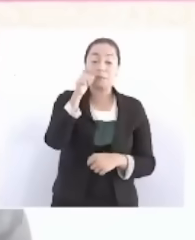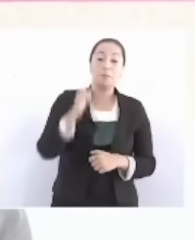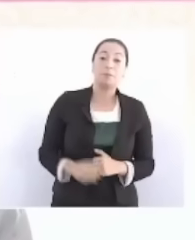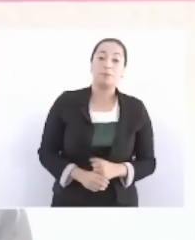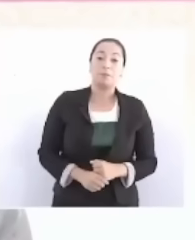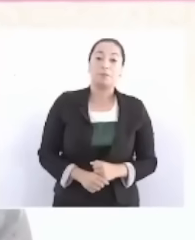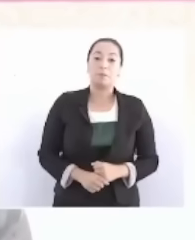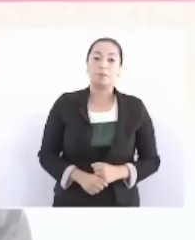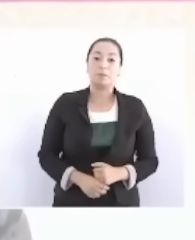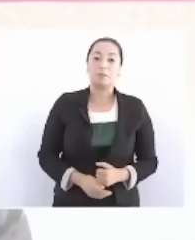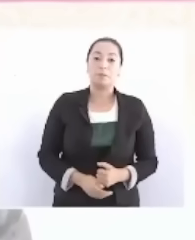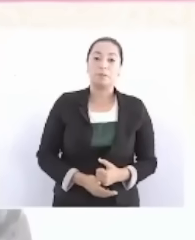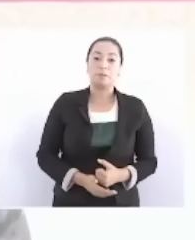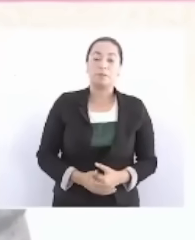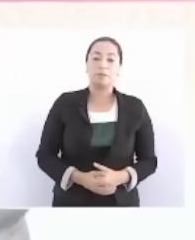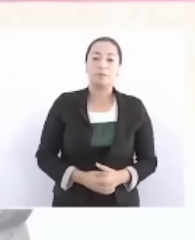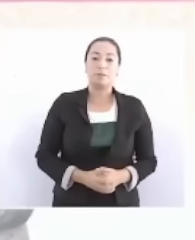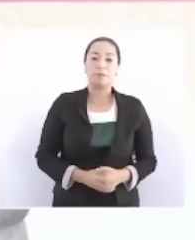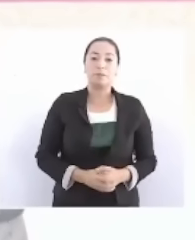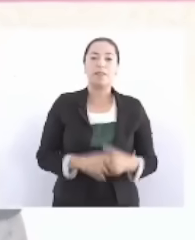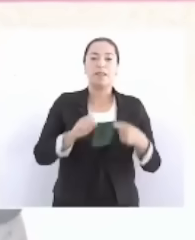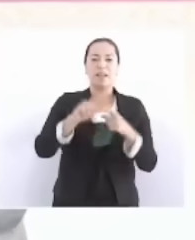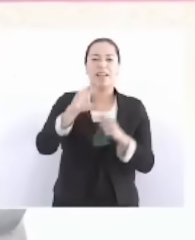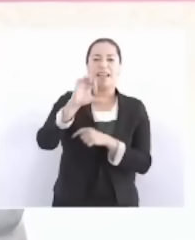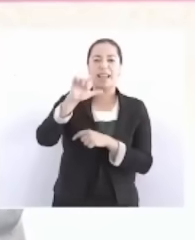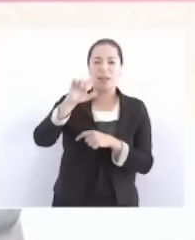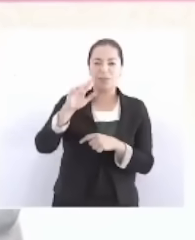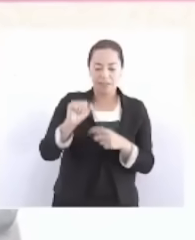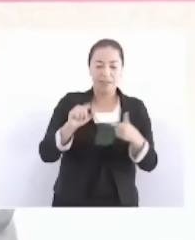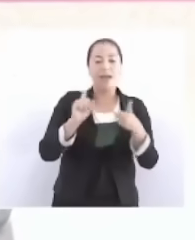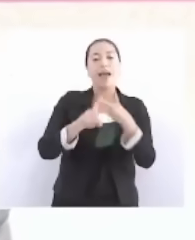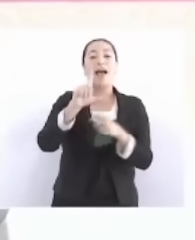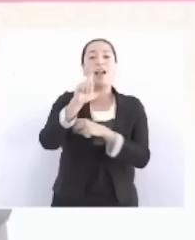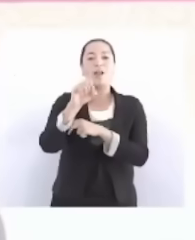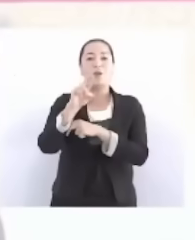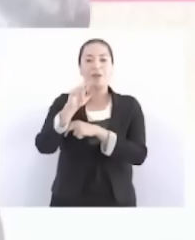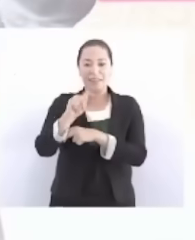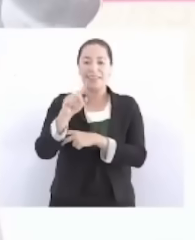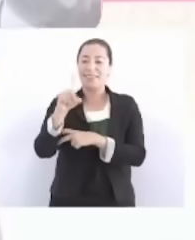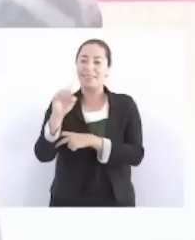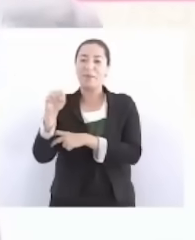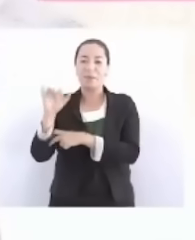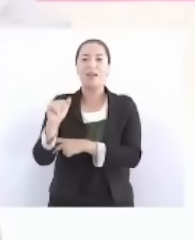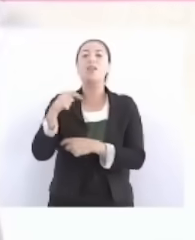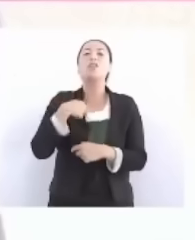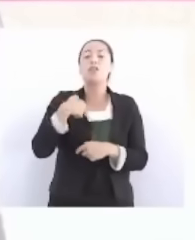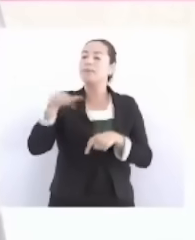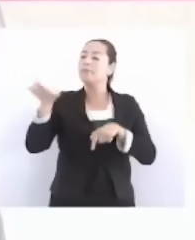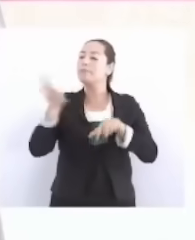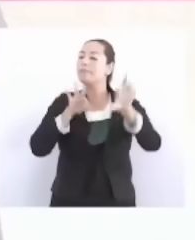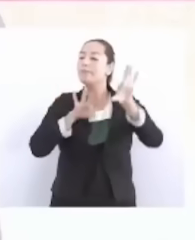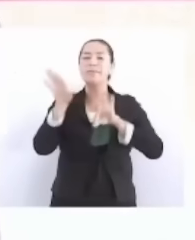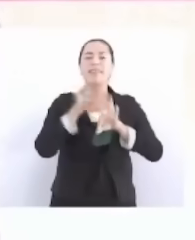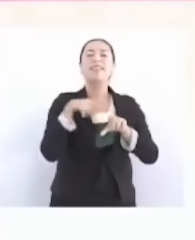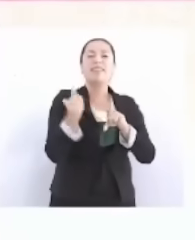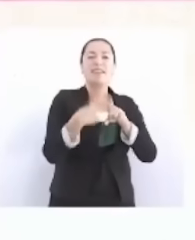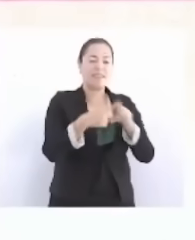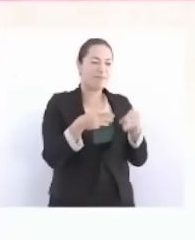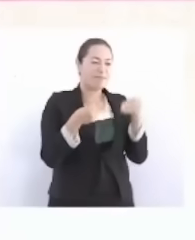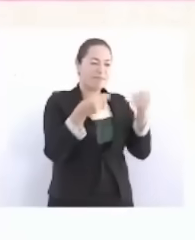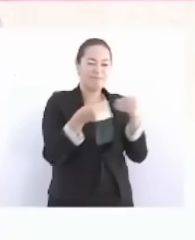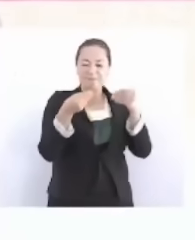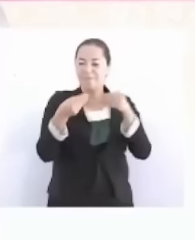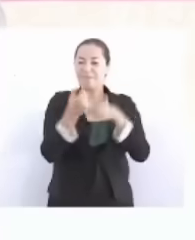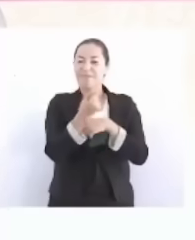este a lor de Mola Voy a escoger como a 10